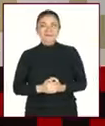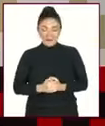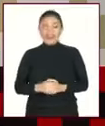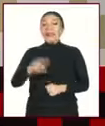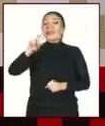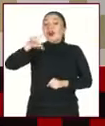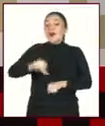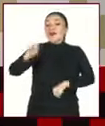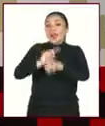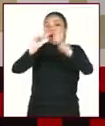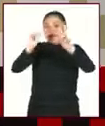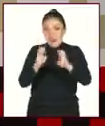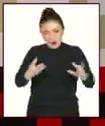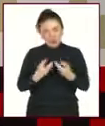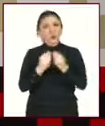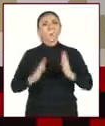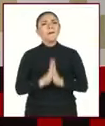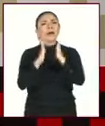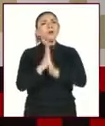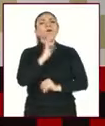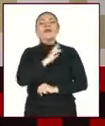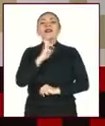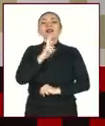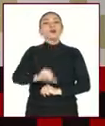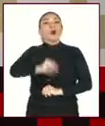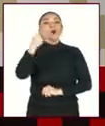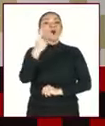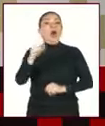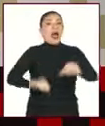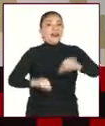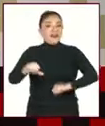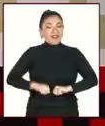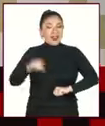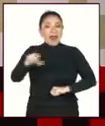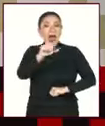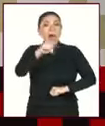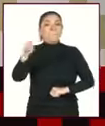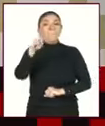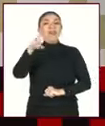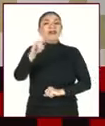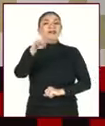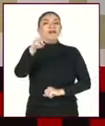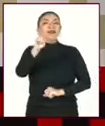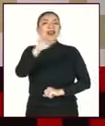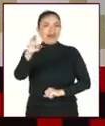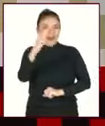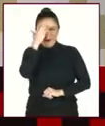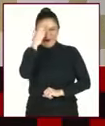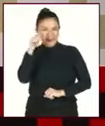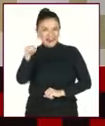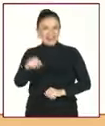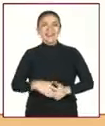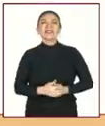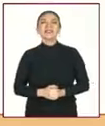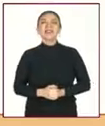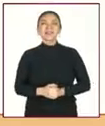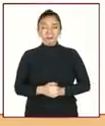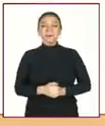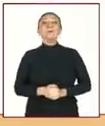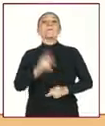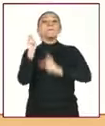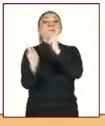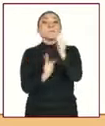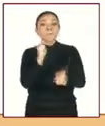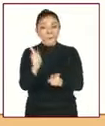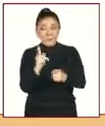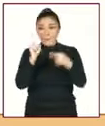tema de hoy, participen con nosotros respondiendo la siguiente actividad a través del siempre confiable Mentimeter. La pregunta